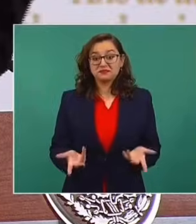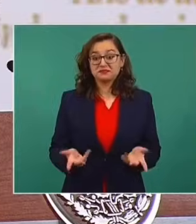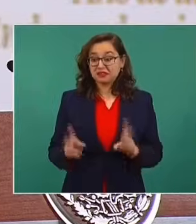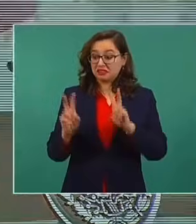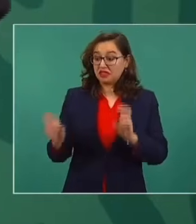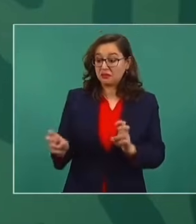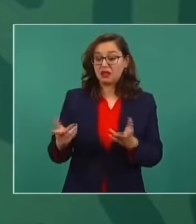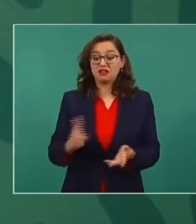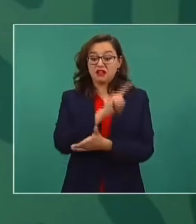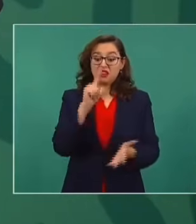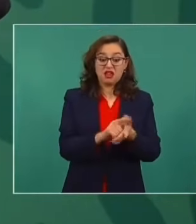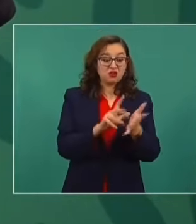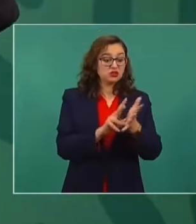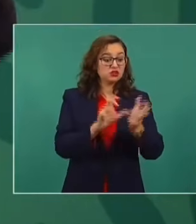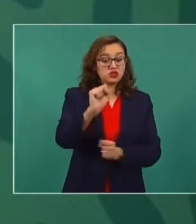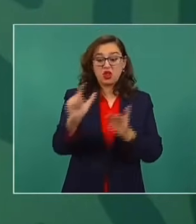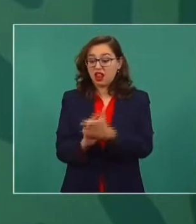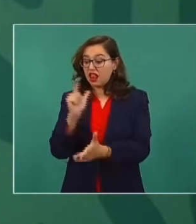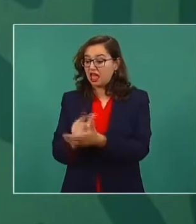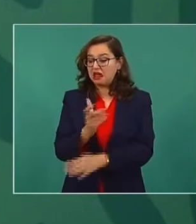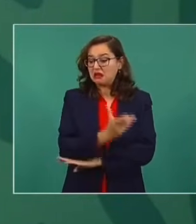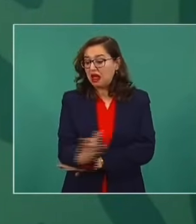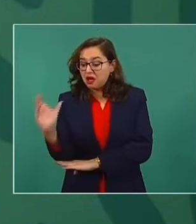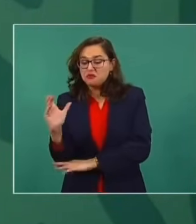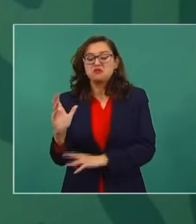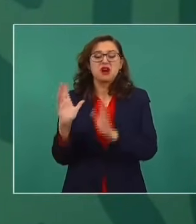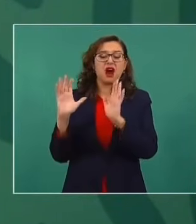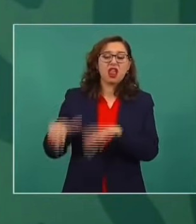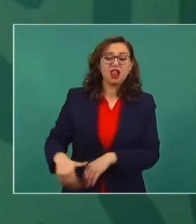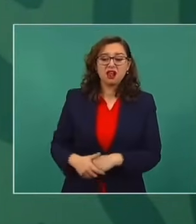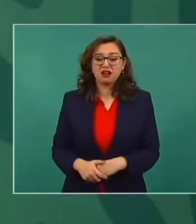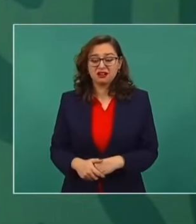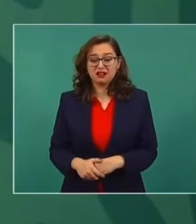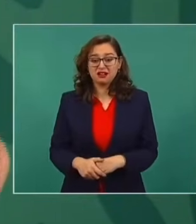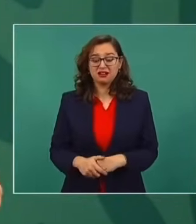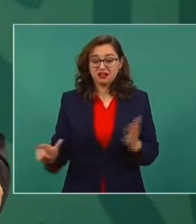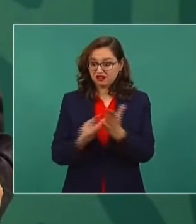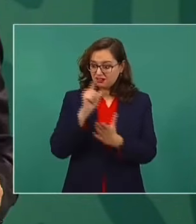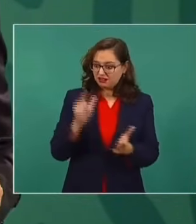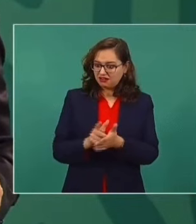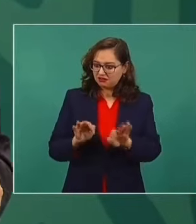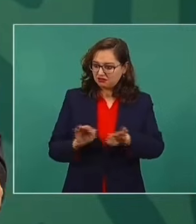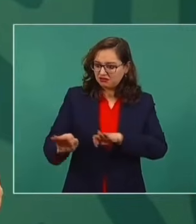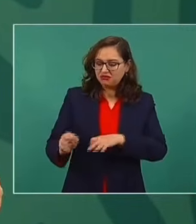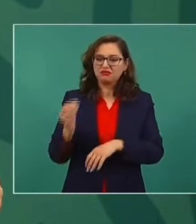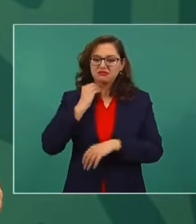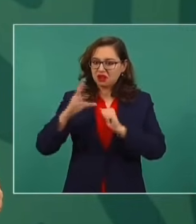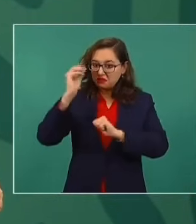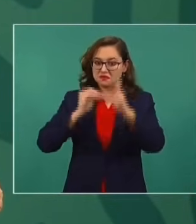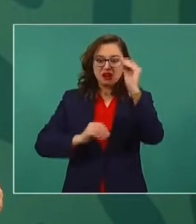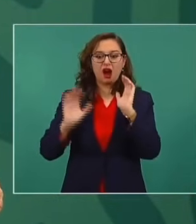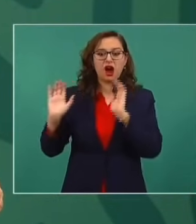agrario es historia. El derecho laboral, todo es